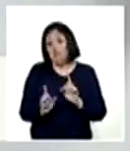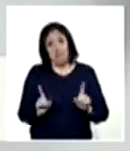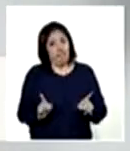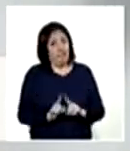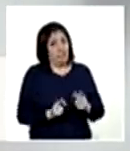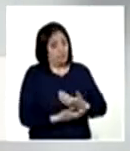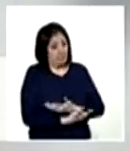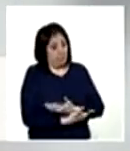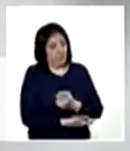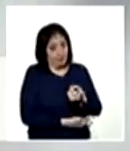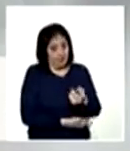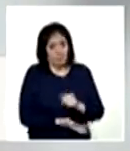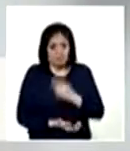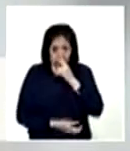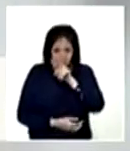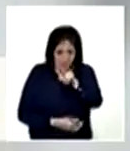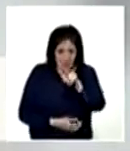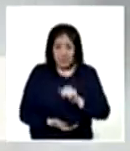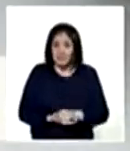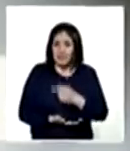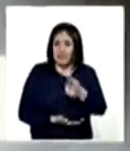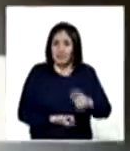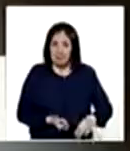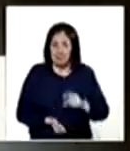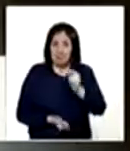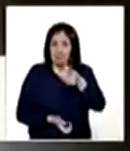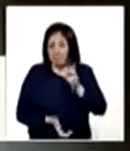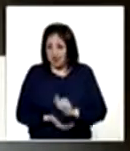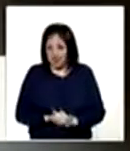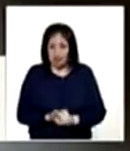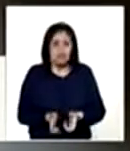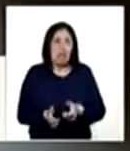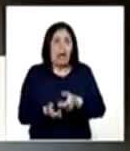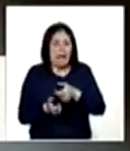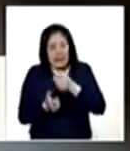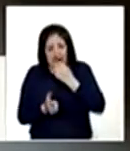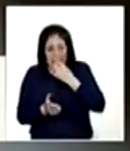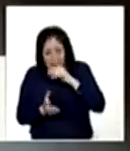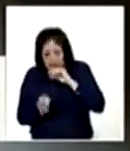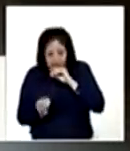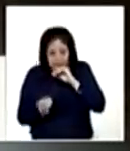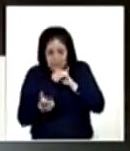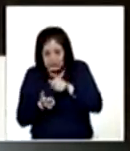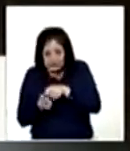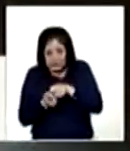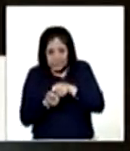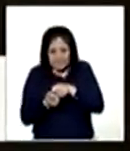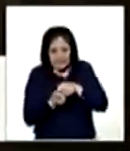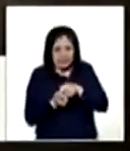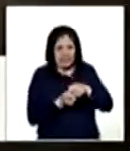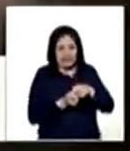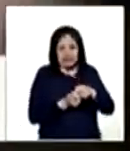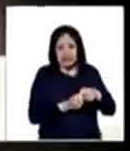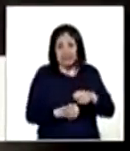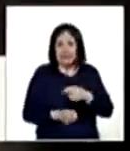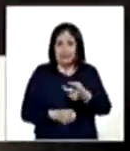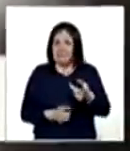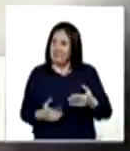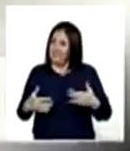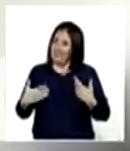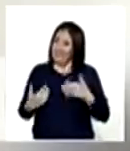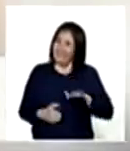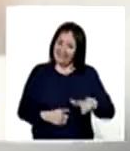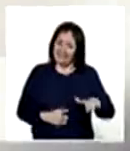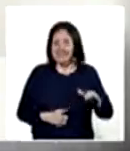los bebés. Si no, miren cómo este perrito, con toda su fuerza, muerde la cuerda y jala el andador ante la alegría de